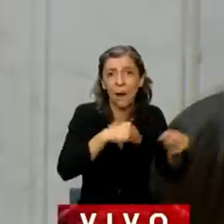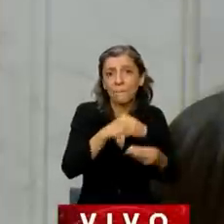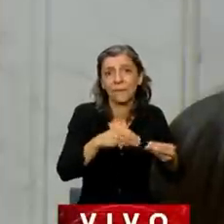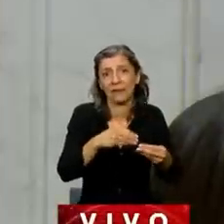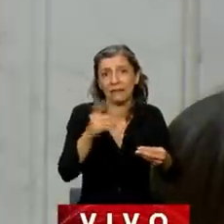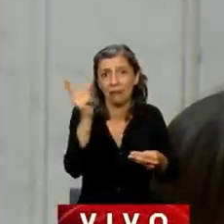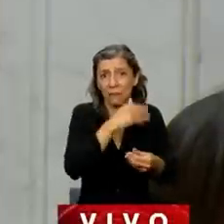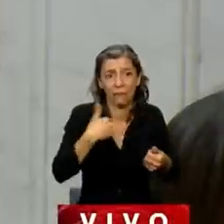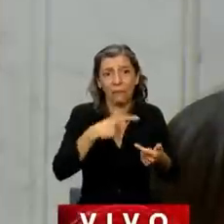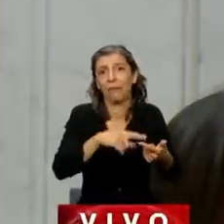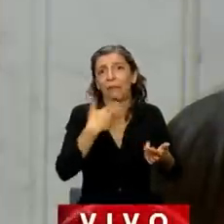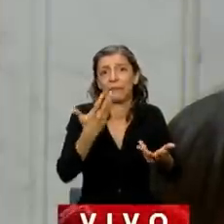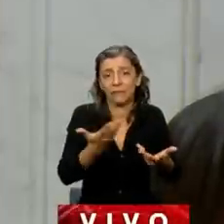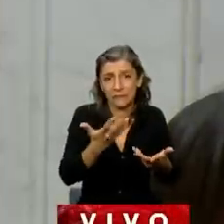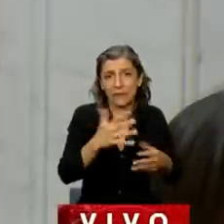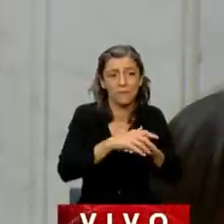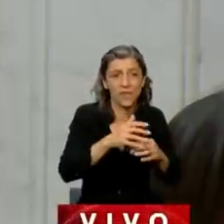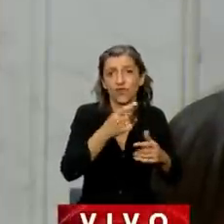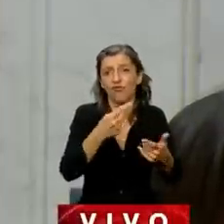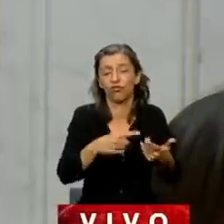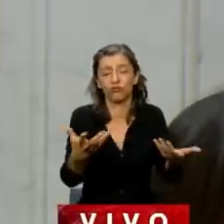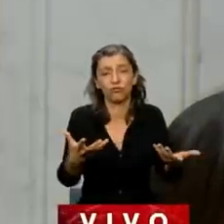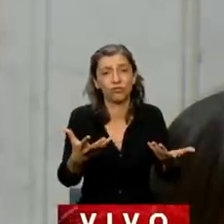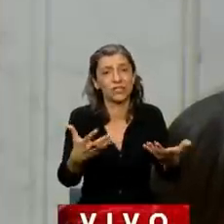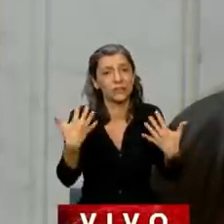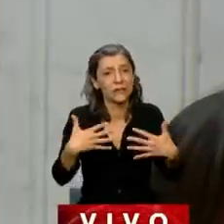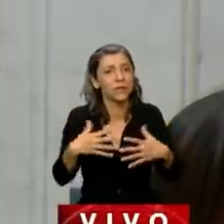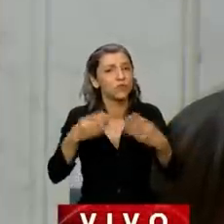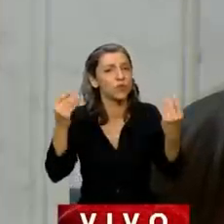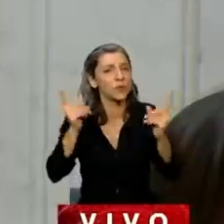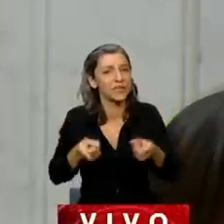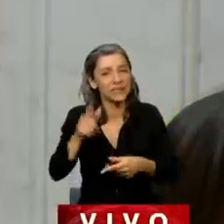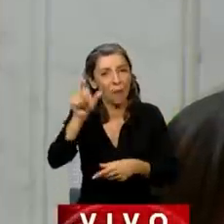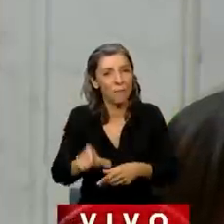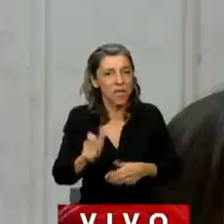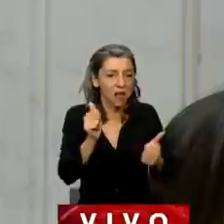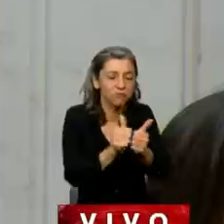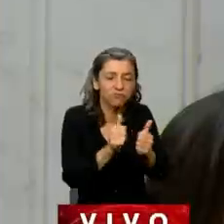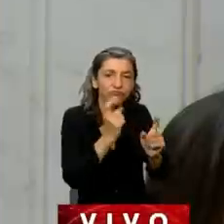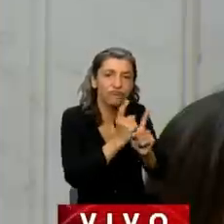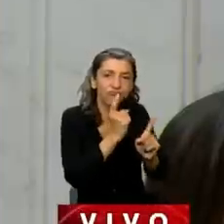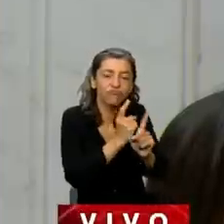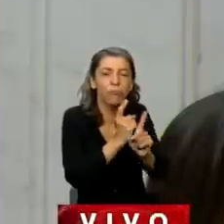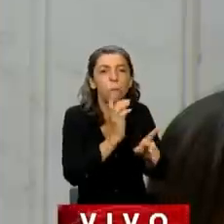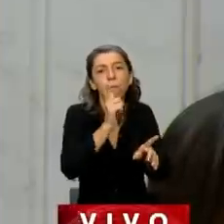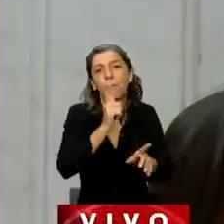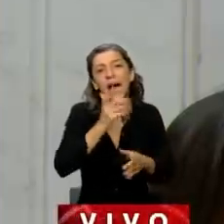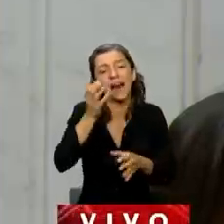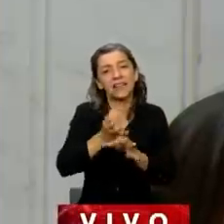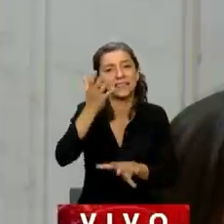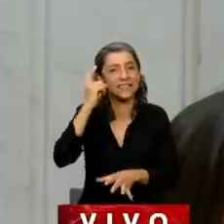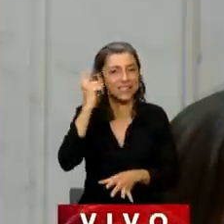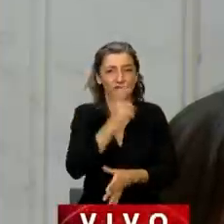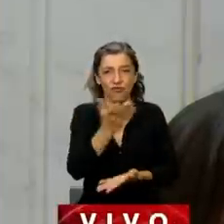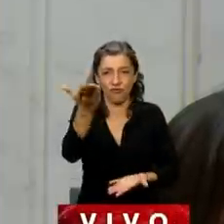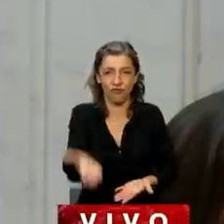también hasta algún punto han hecho de psicólogos. Lo importante de reconocer